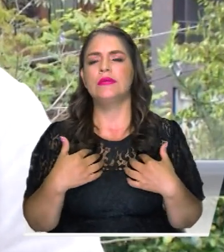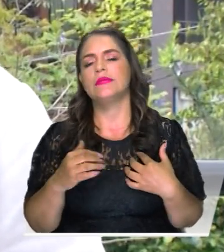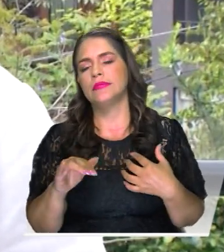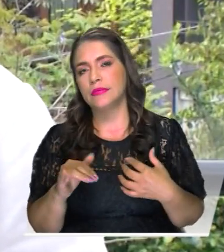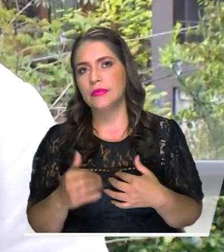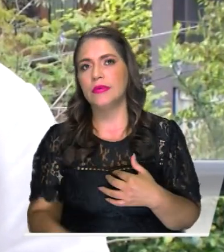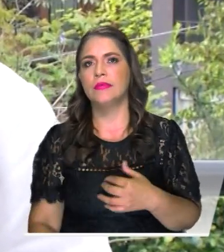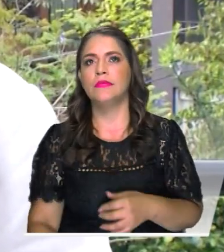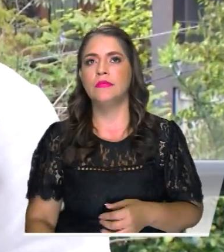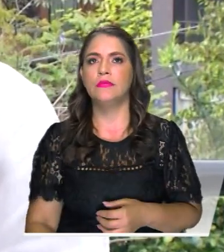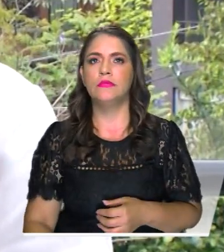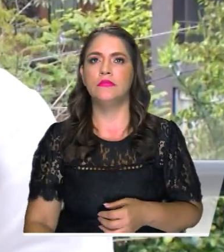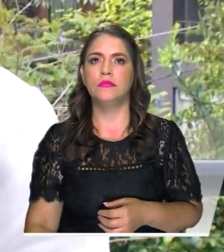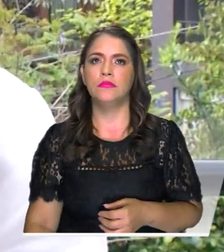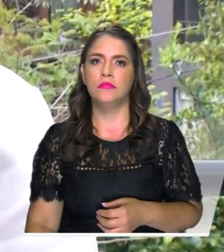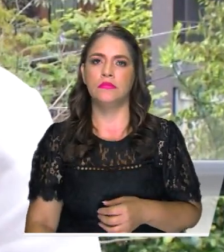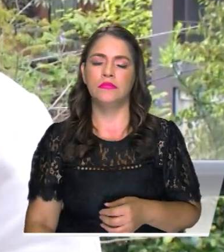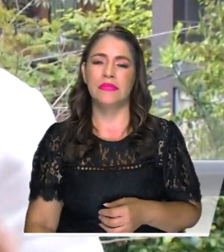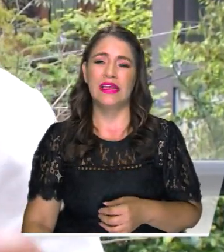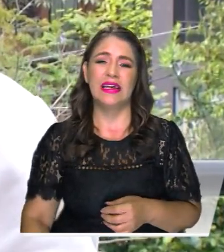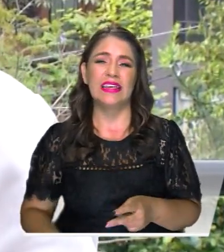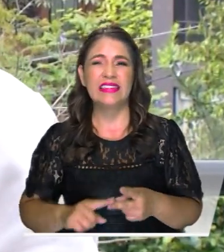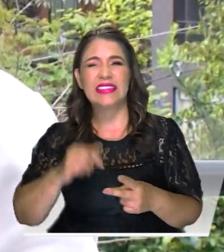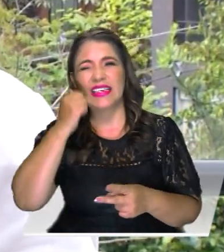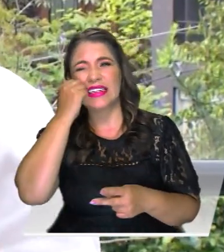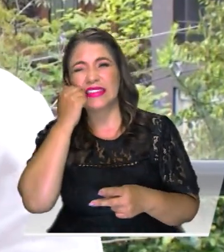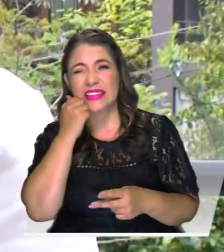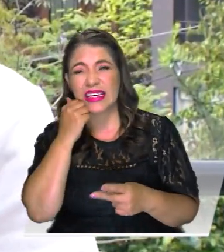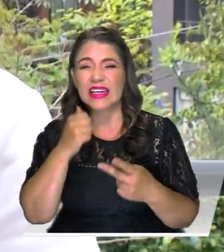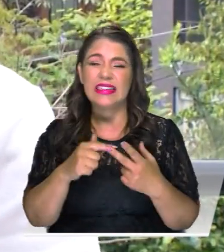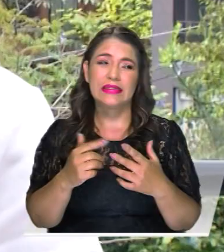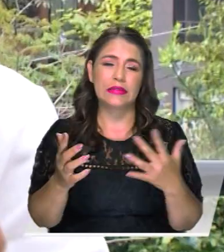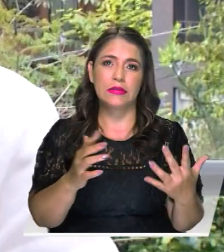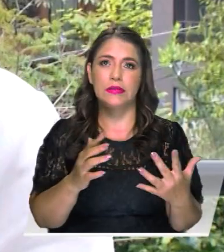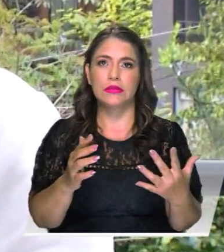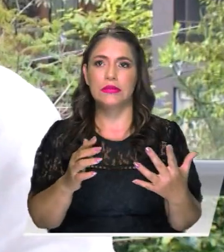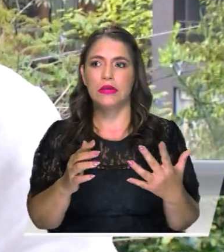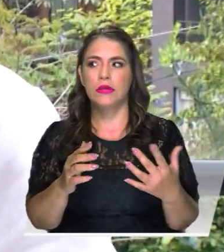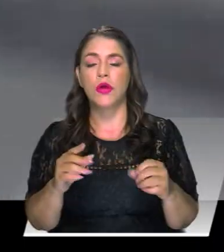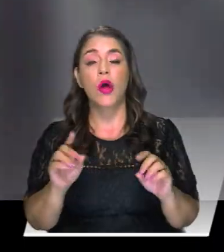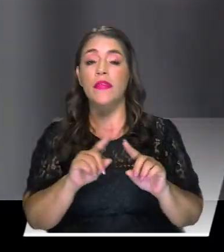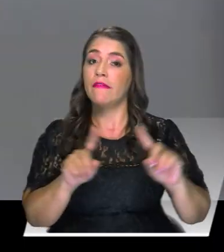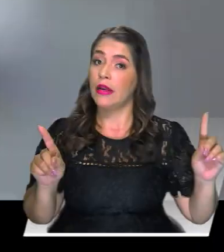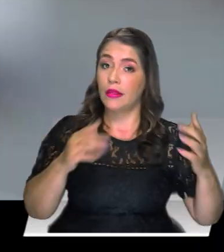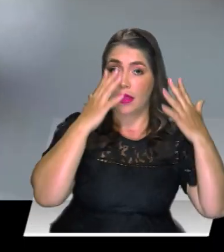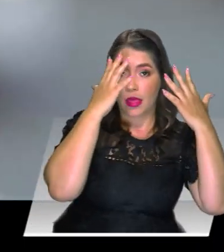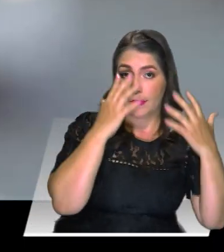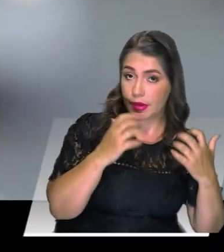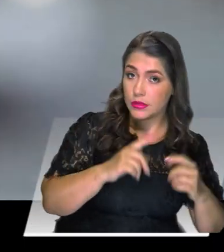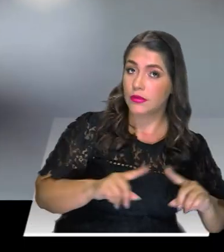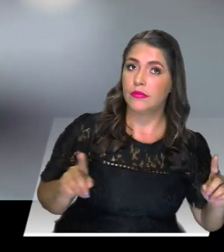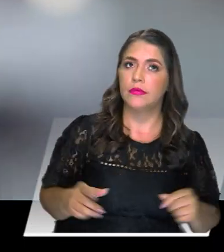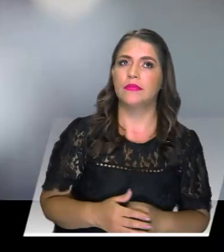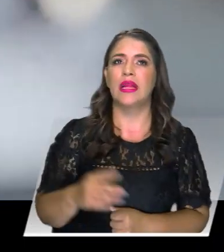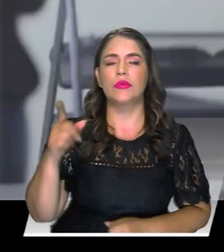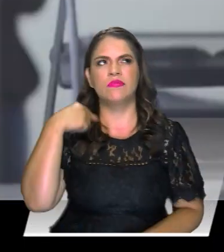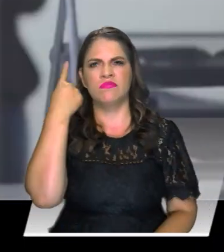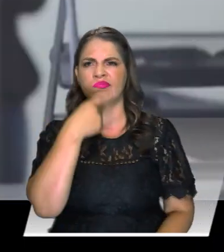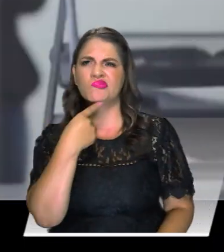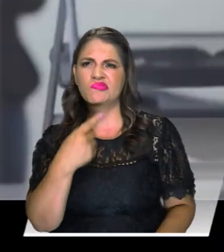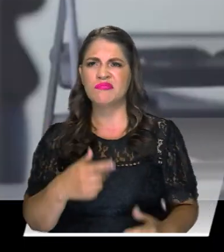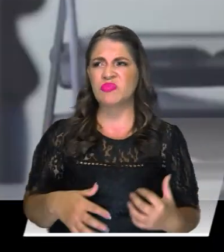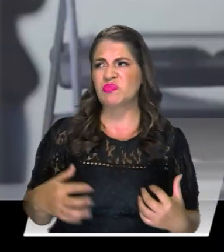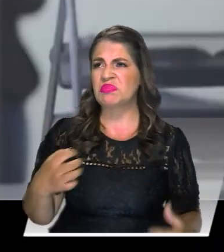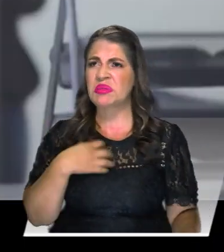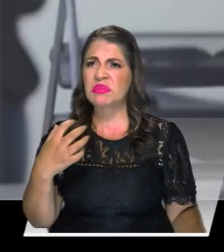importante tener en cuenta cuando hay tristezas transitorias o puntuales cuando hay síntomas de depresión de ahí que caras largas y expresiones de